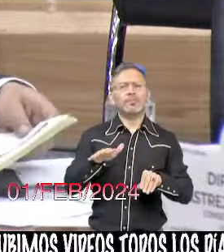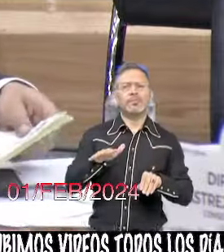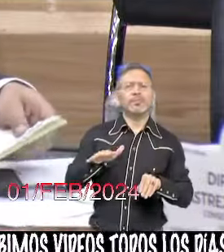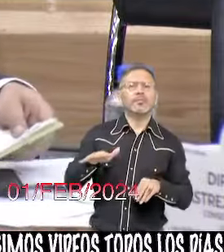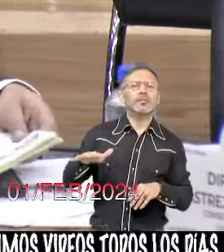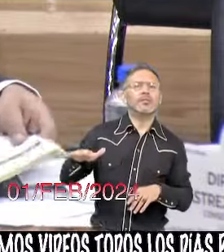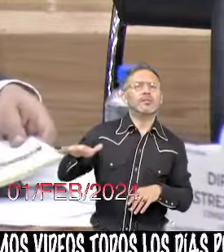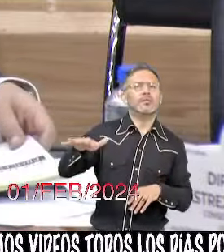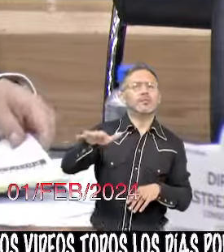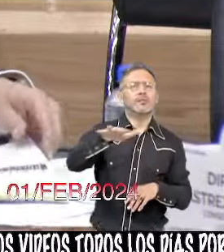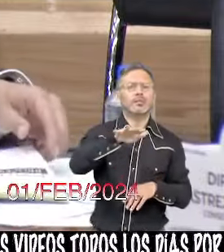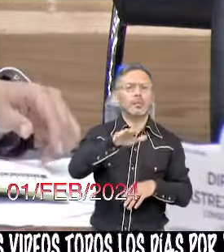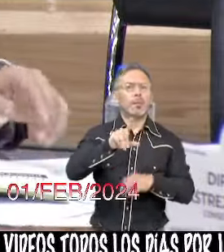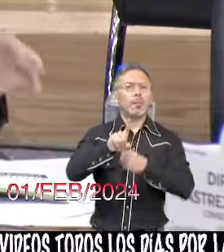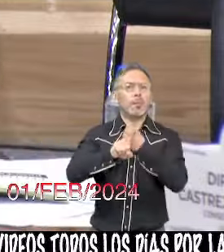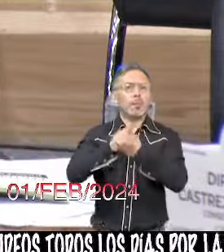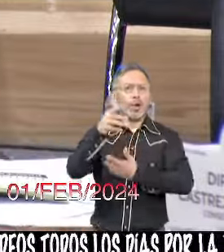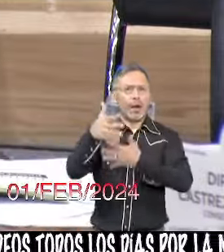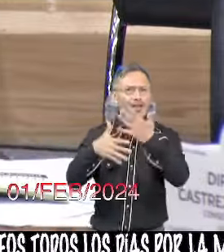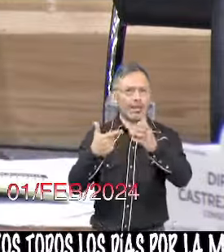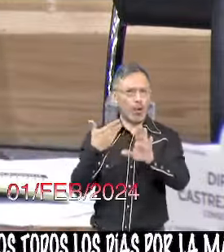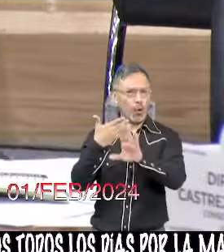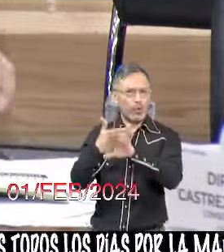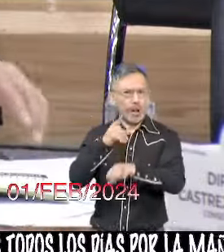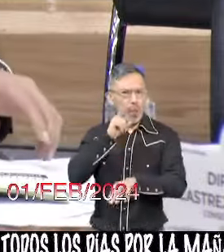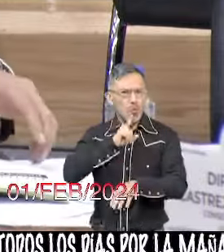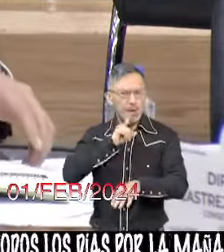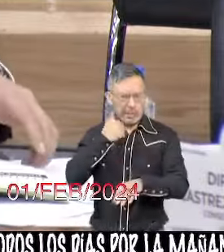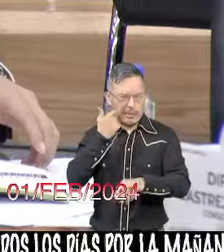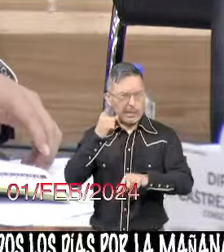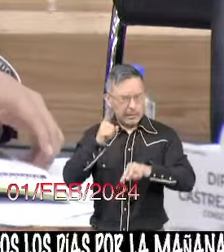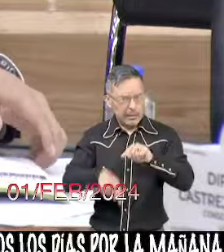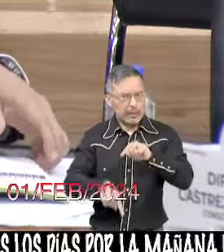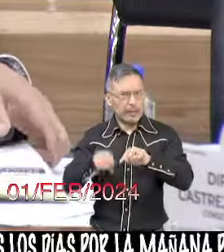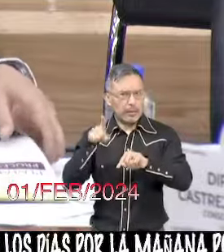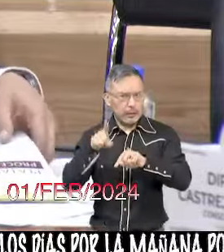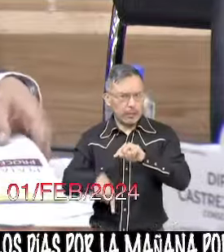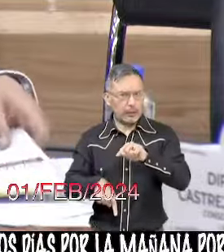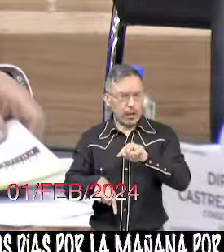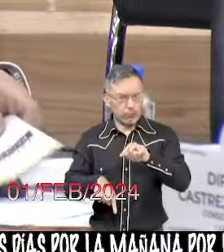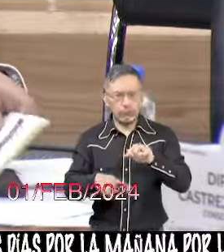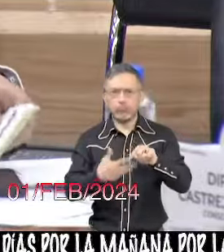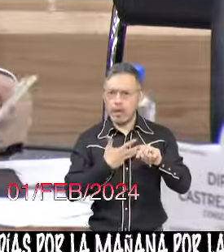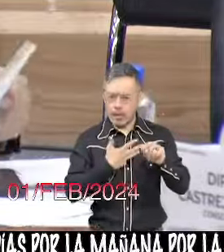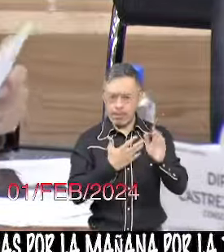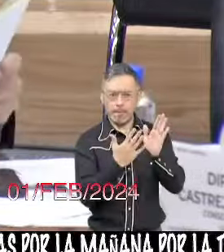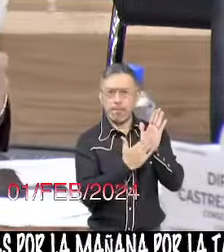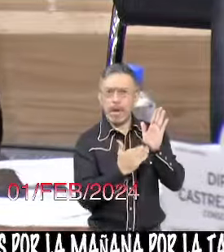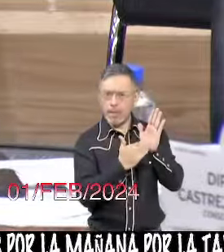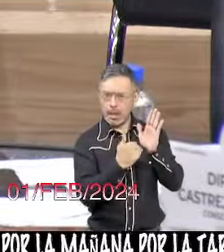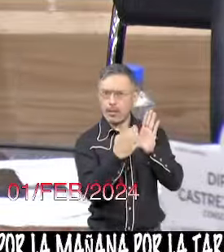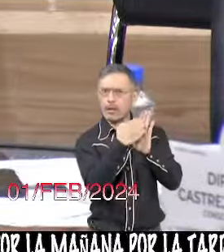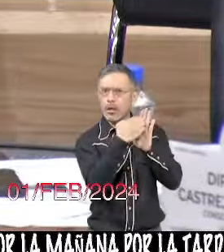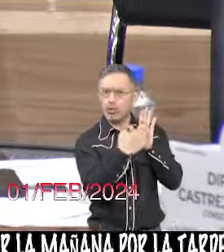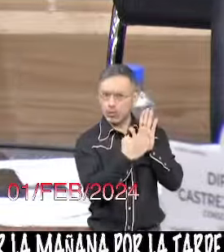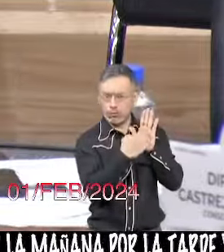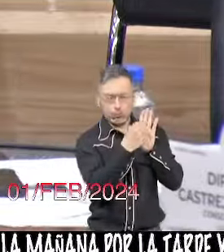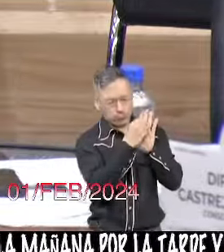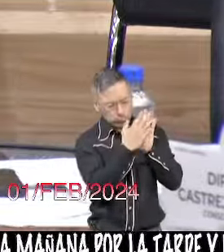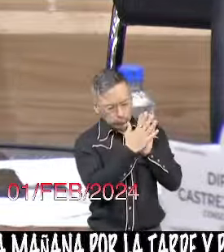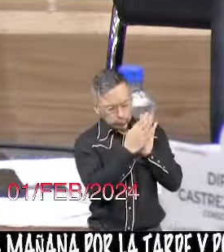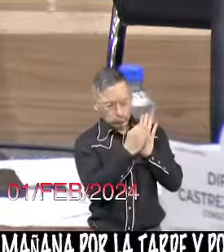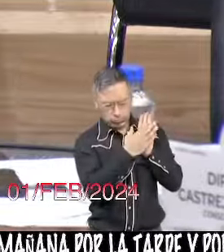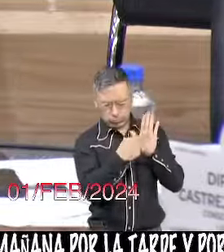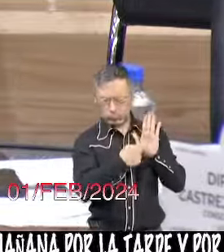violencia contra las mujeres, que está plasmado en nuestros estatutos, en nuestra